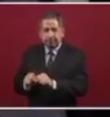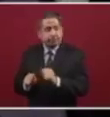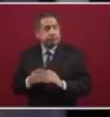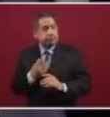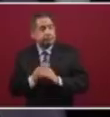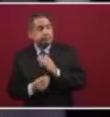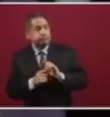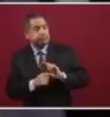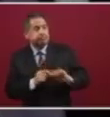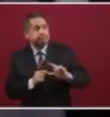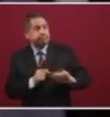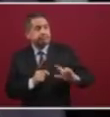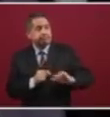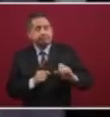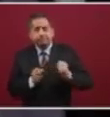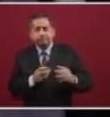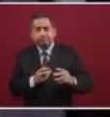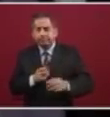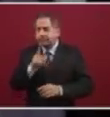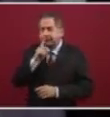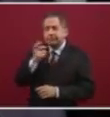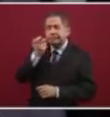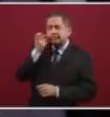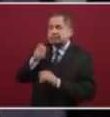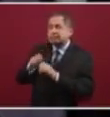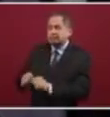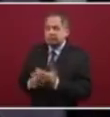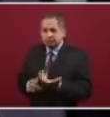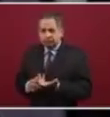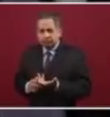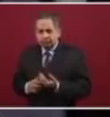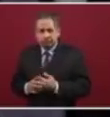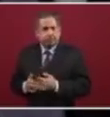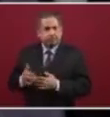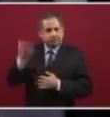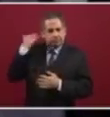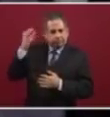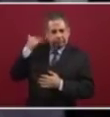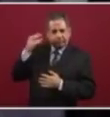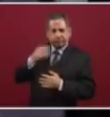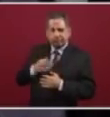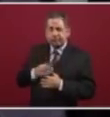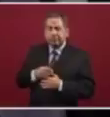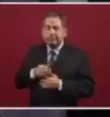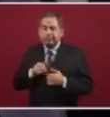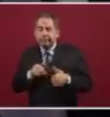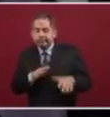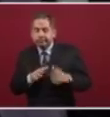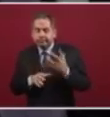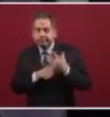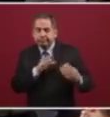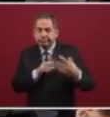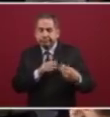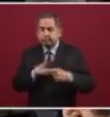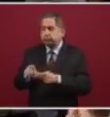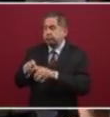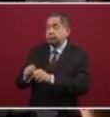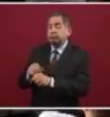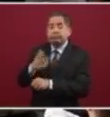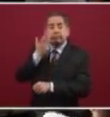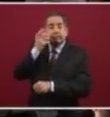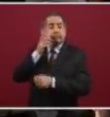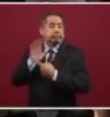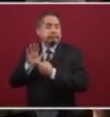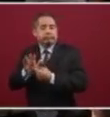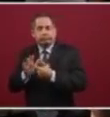más. Es decir, no se detiene todo el tráfico que cruza por medio de tráileres. Ese